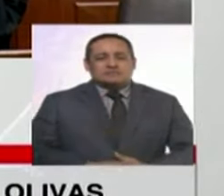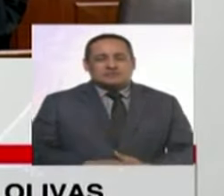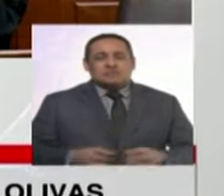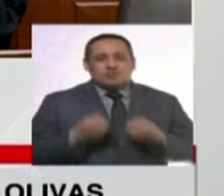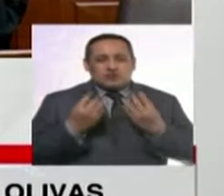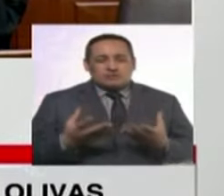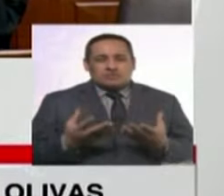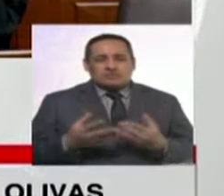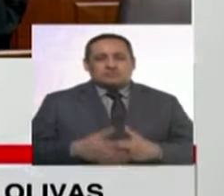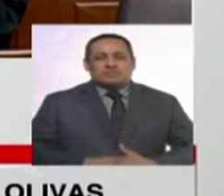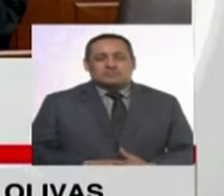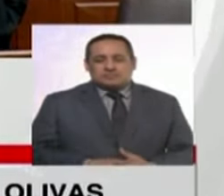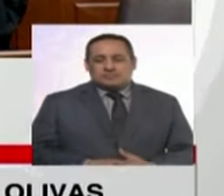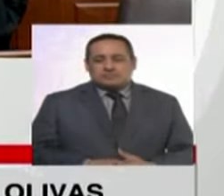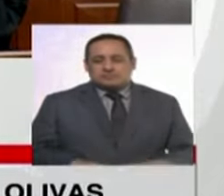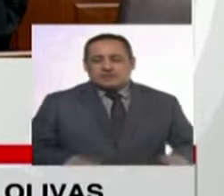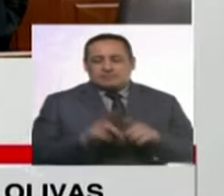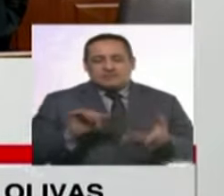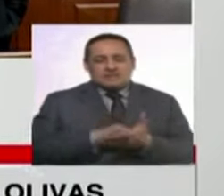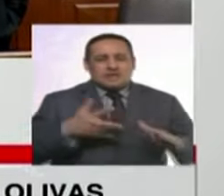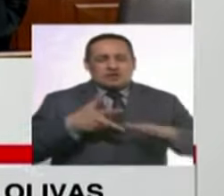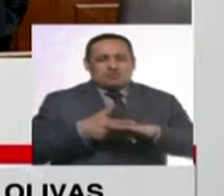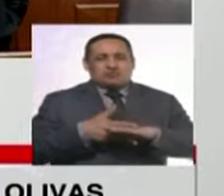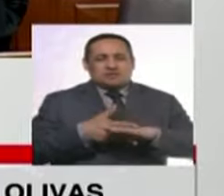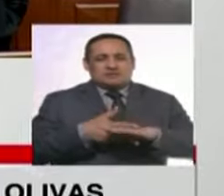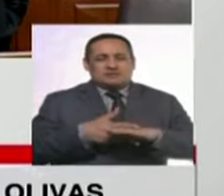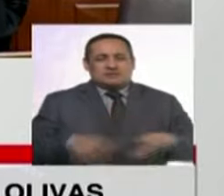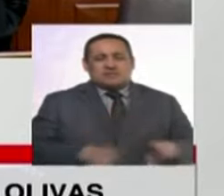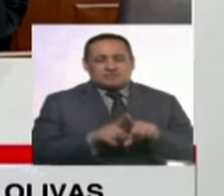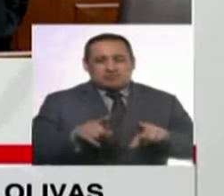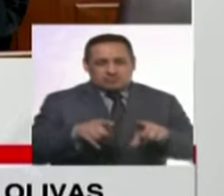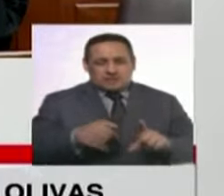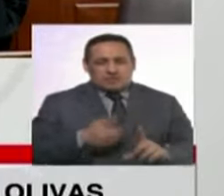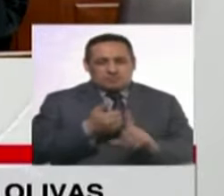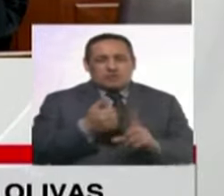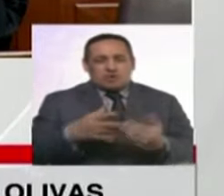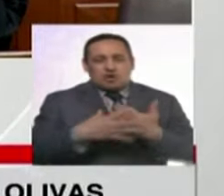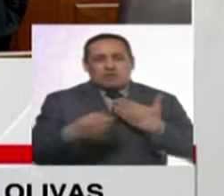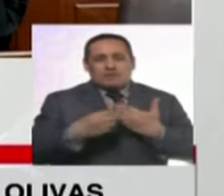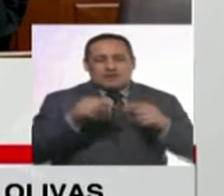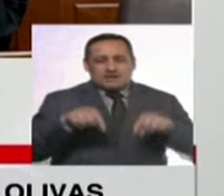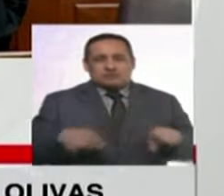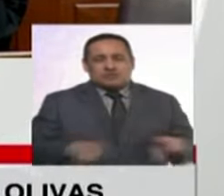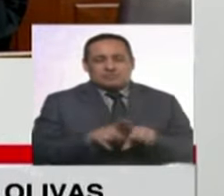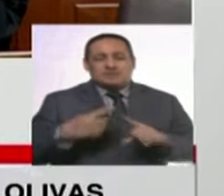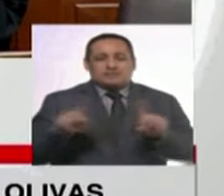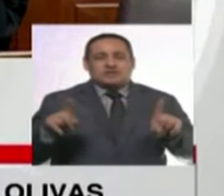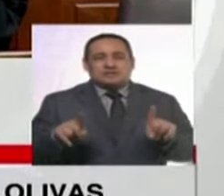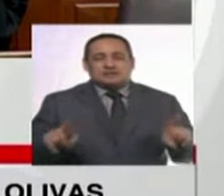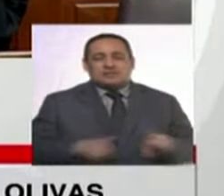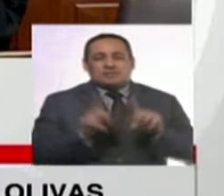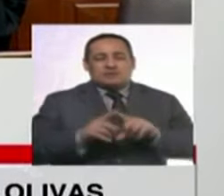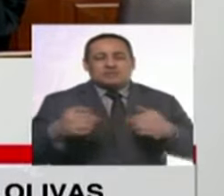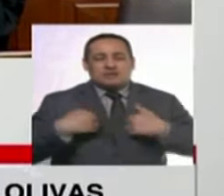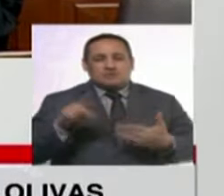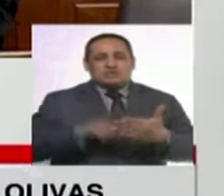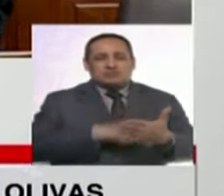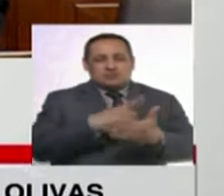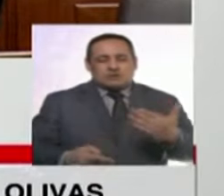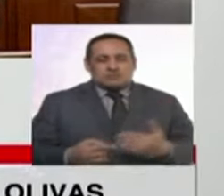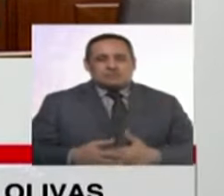bueno que ya paren y ustedes el ejemplo con eso de lo contrario vamos a tener que